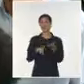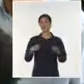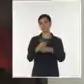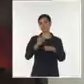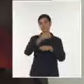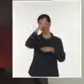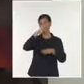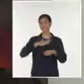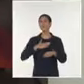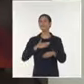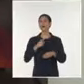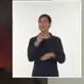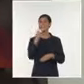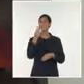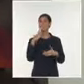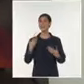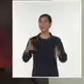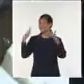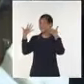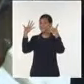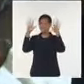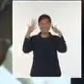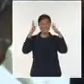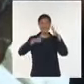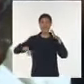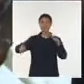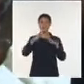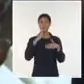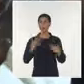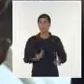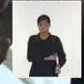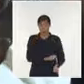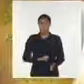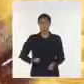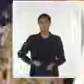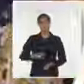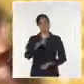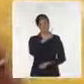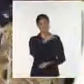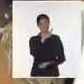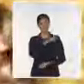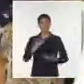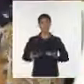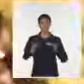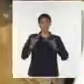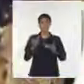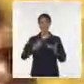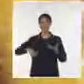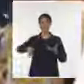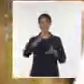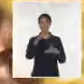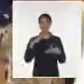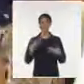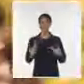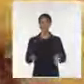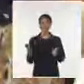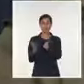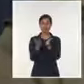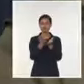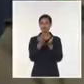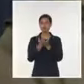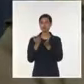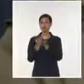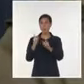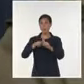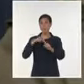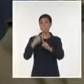los graduados y destacó el compromiso que tienen en esta nueva etapa con la sociedad en la búsqueda de soluciones mediante la aplicación